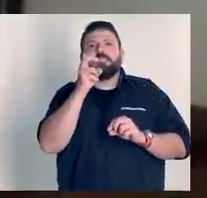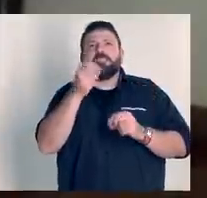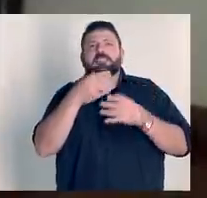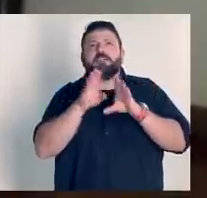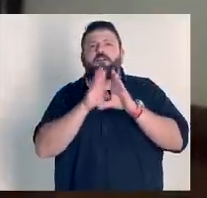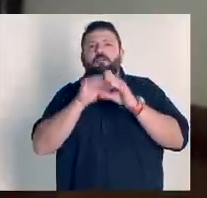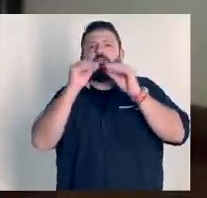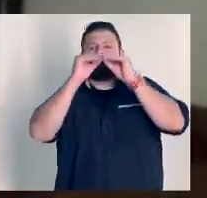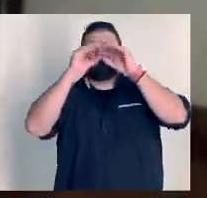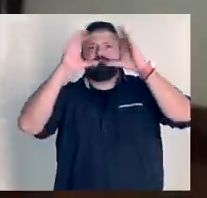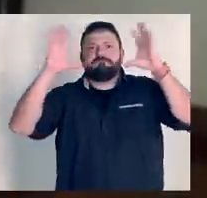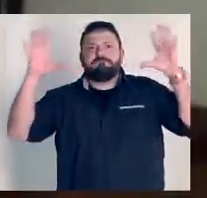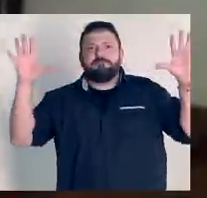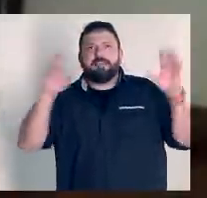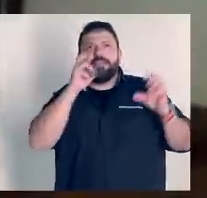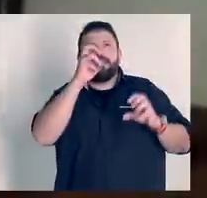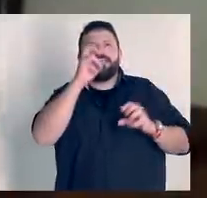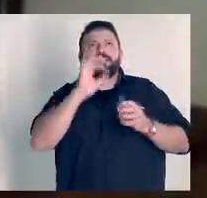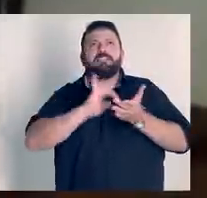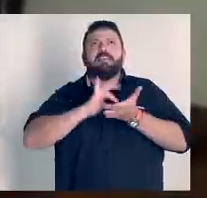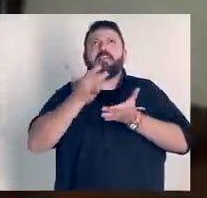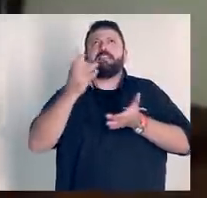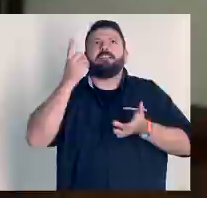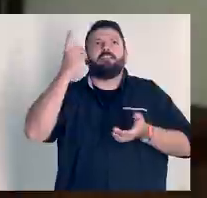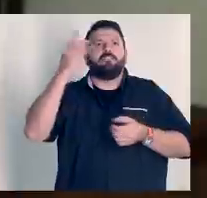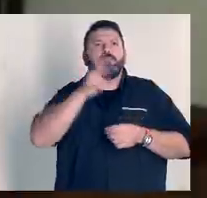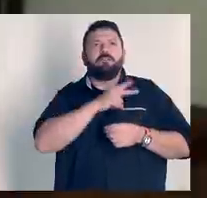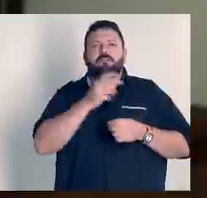y dije, gracias Dios mío, vamos bien.